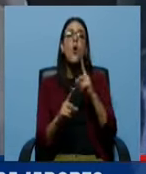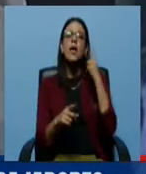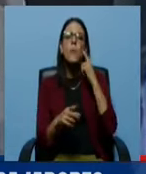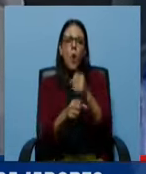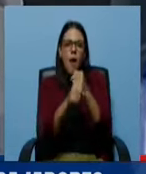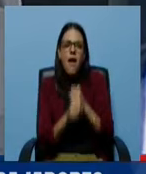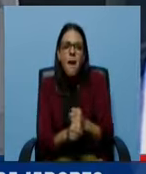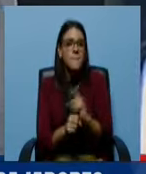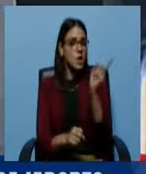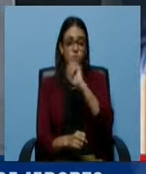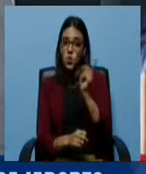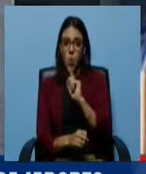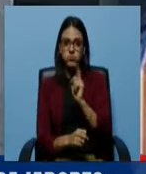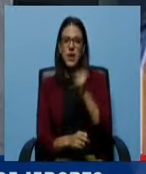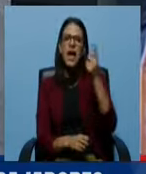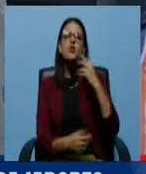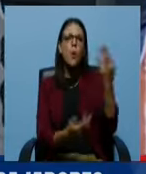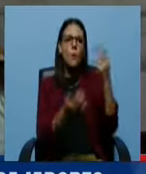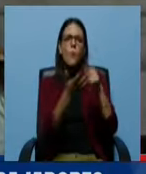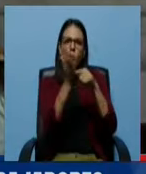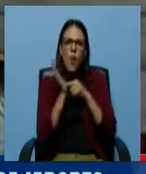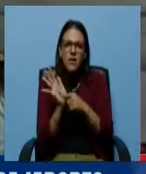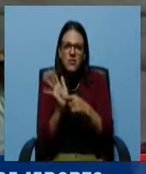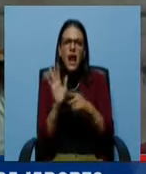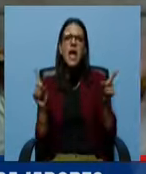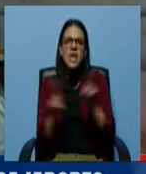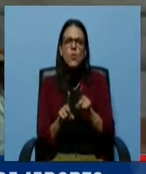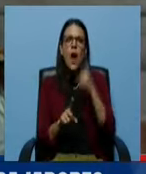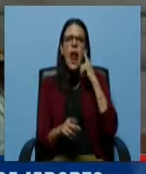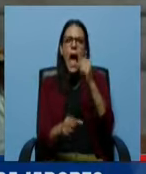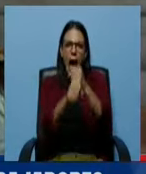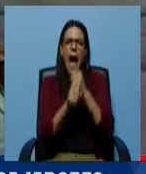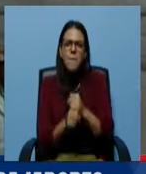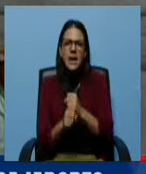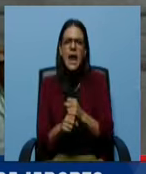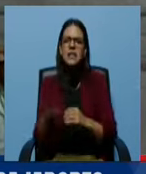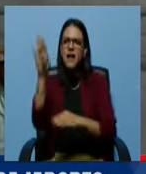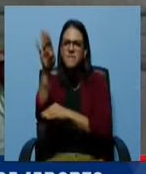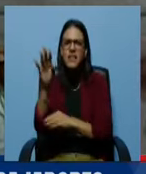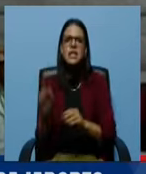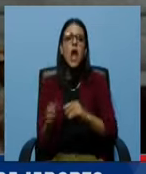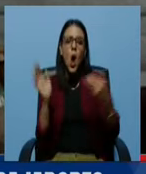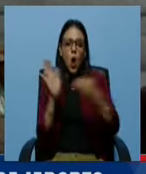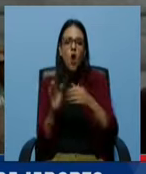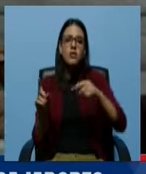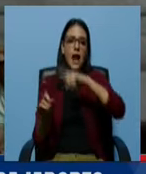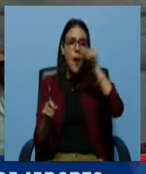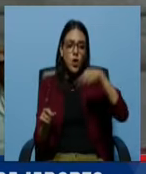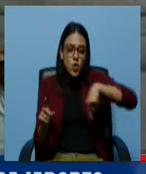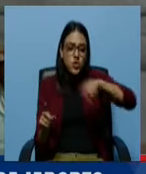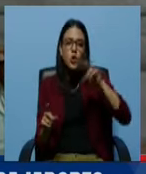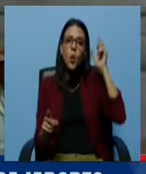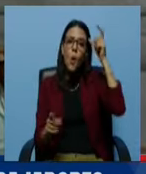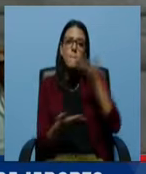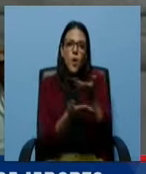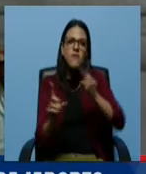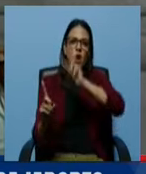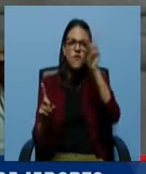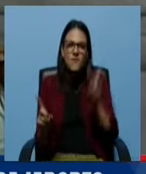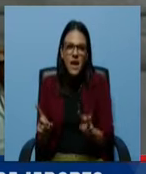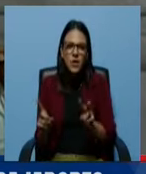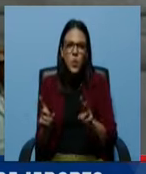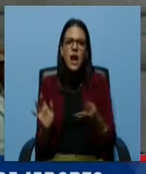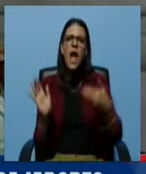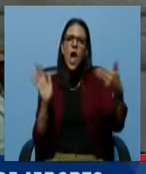son realidades. La amenaza fascista que hay contra el pueblo de Venezuela, la